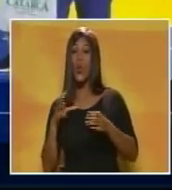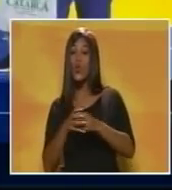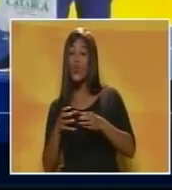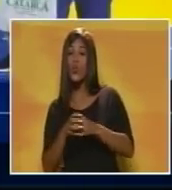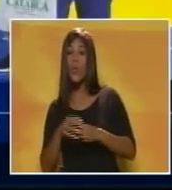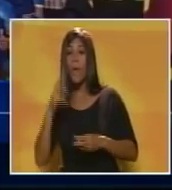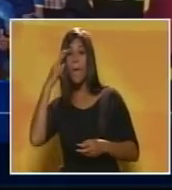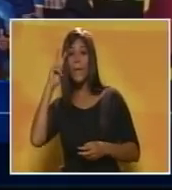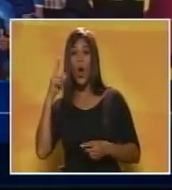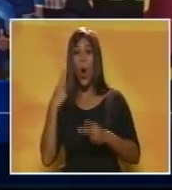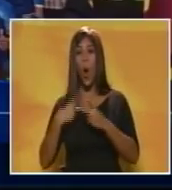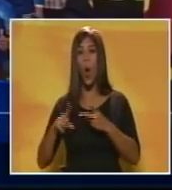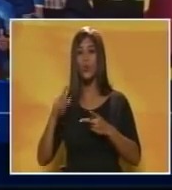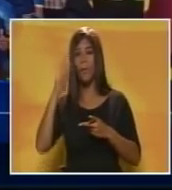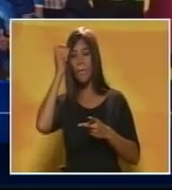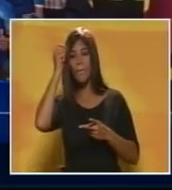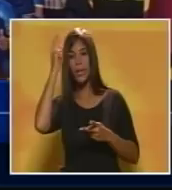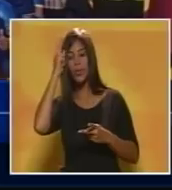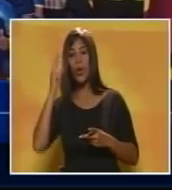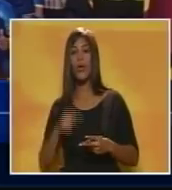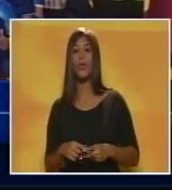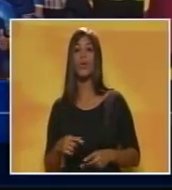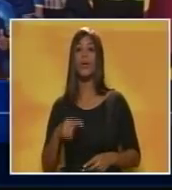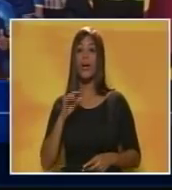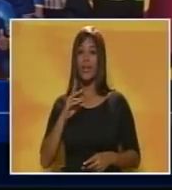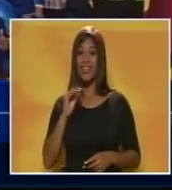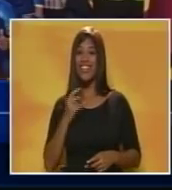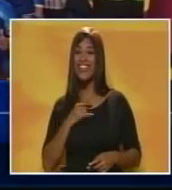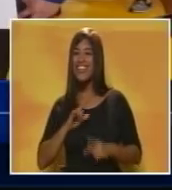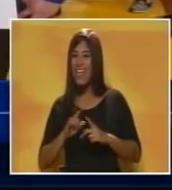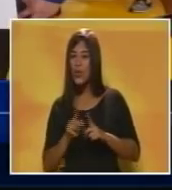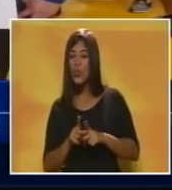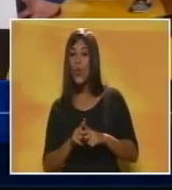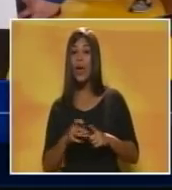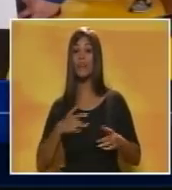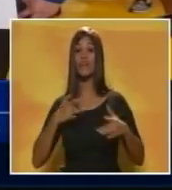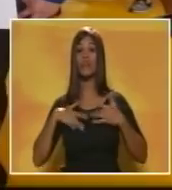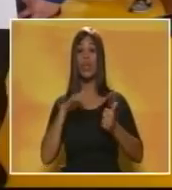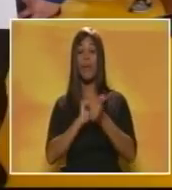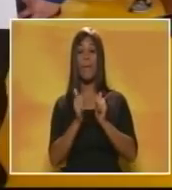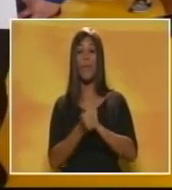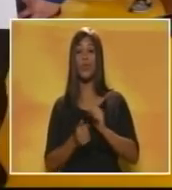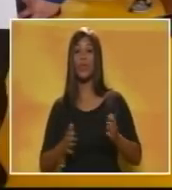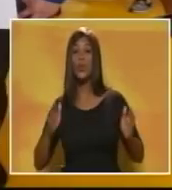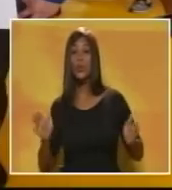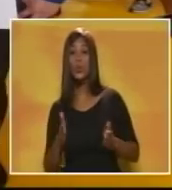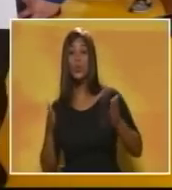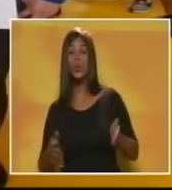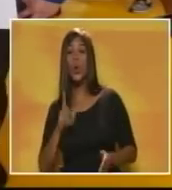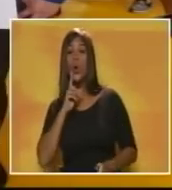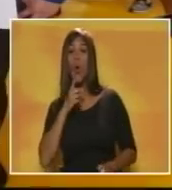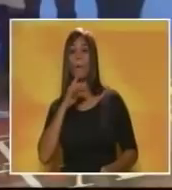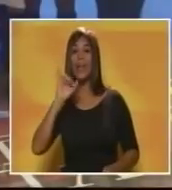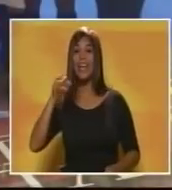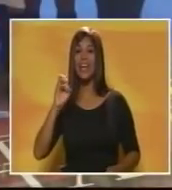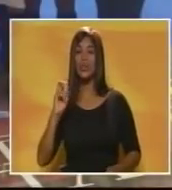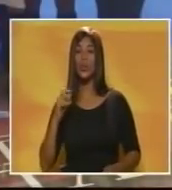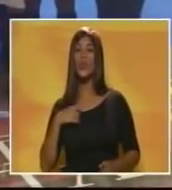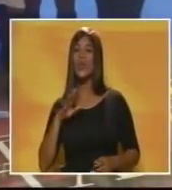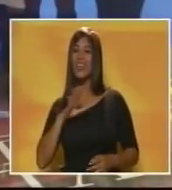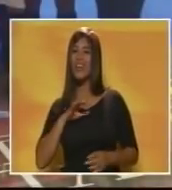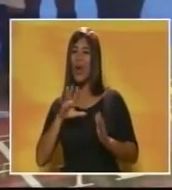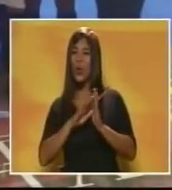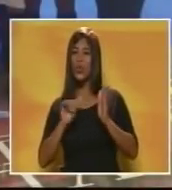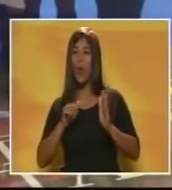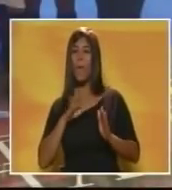uno mexicano y otro peruano. Delta Te Quiero es una iniciativa deportiva creada e impulsada por Jesús Hidalgo, constituyentista del